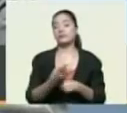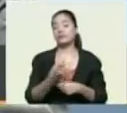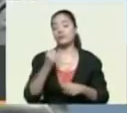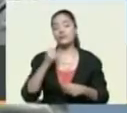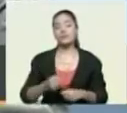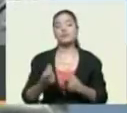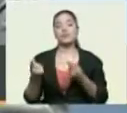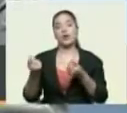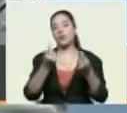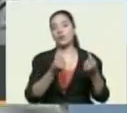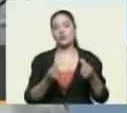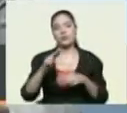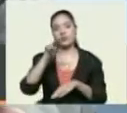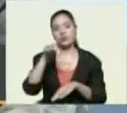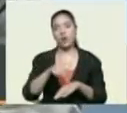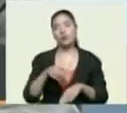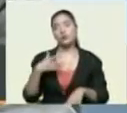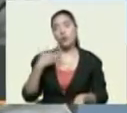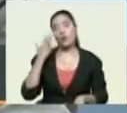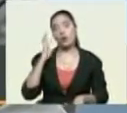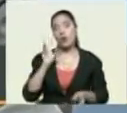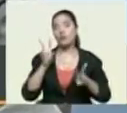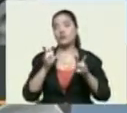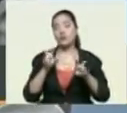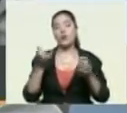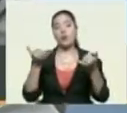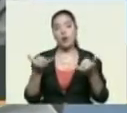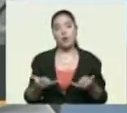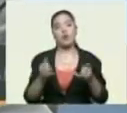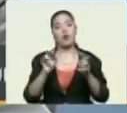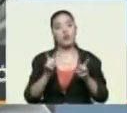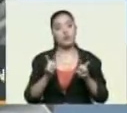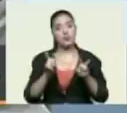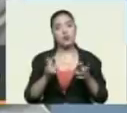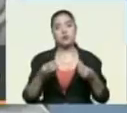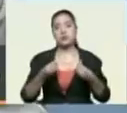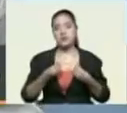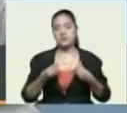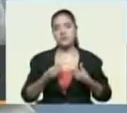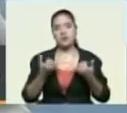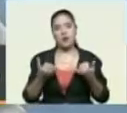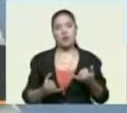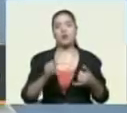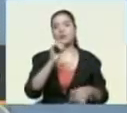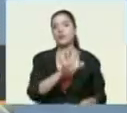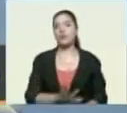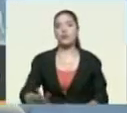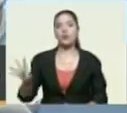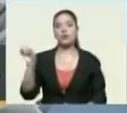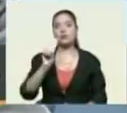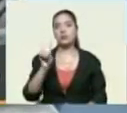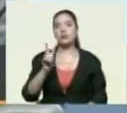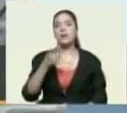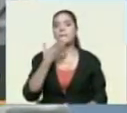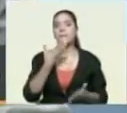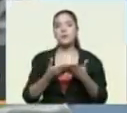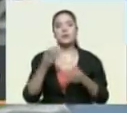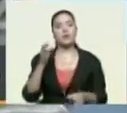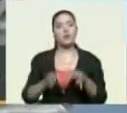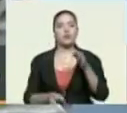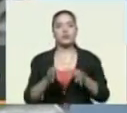daño a la economía nacional. Creo que es un nuevo momento, pues, que vive la República, donde se clama